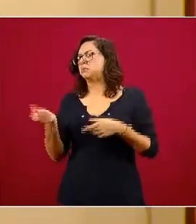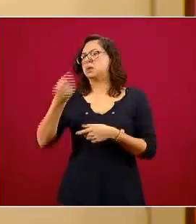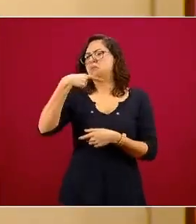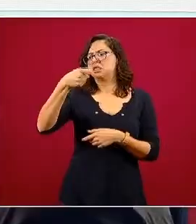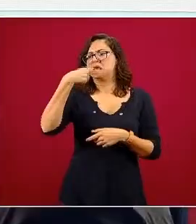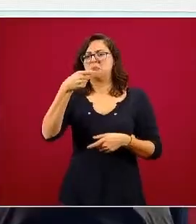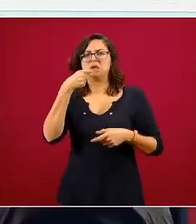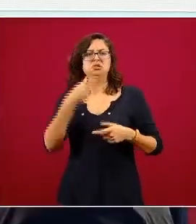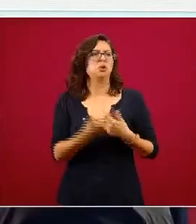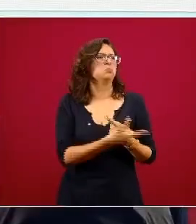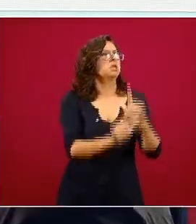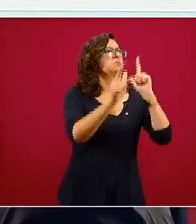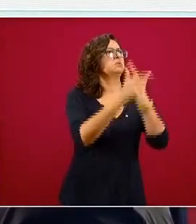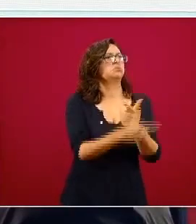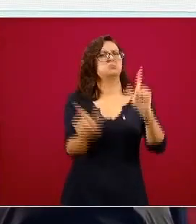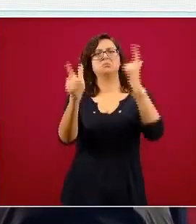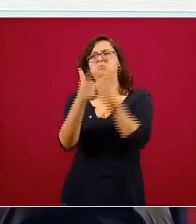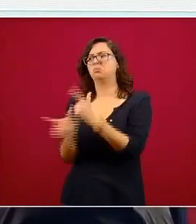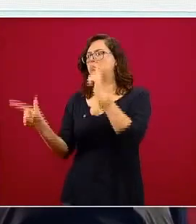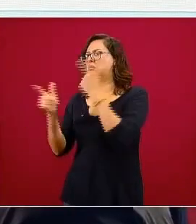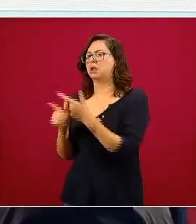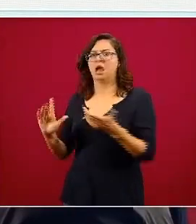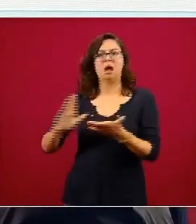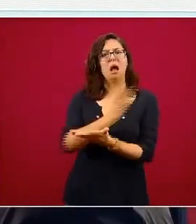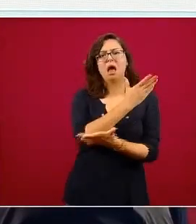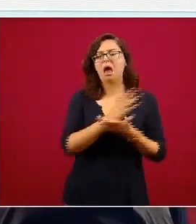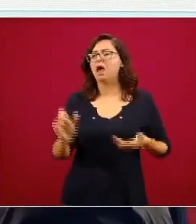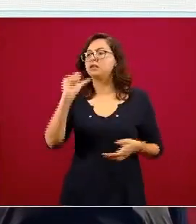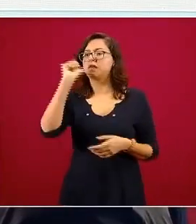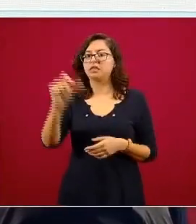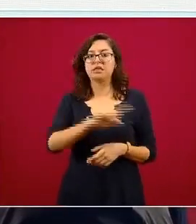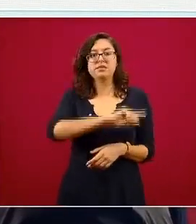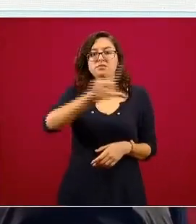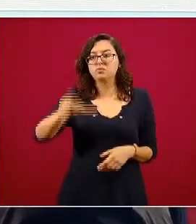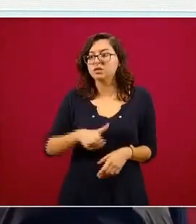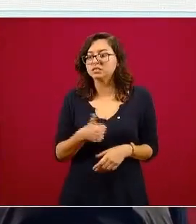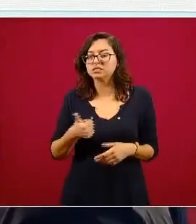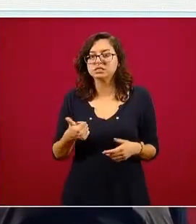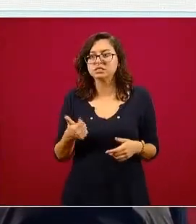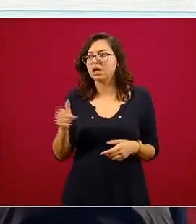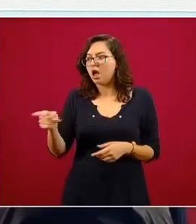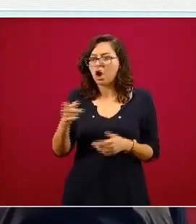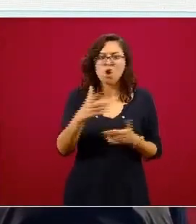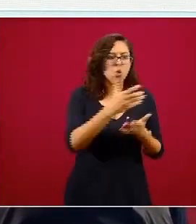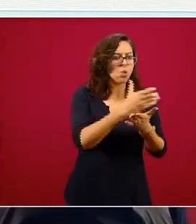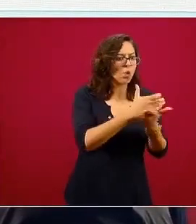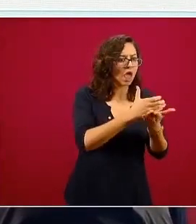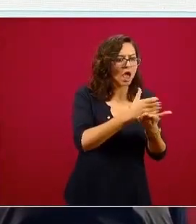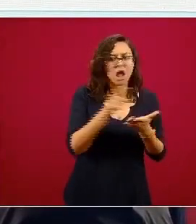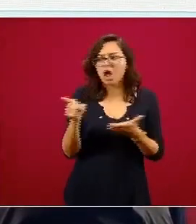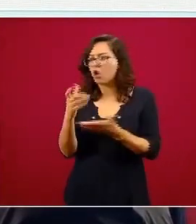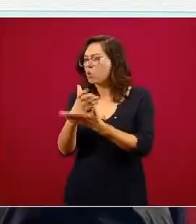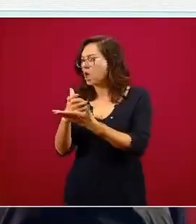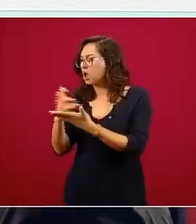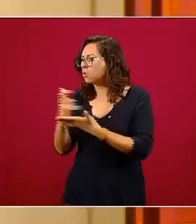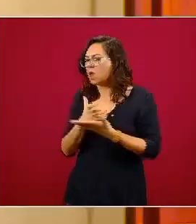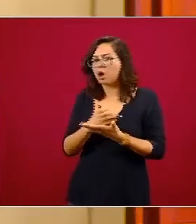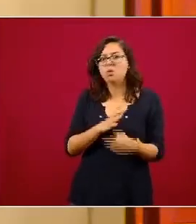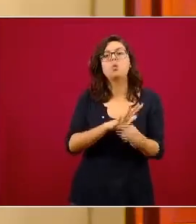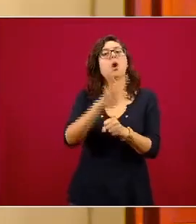en grupos, los resultados que yo estoy viendo, no sé si son los resultados de la